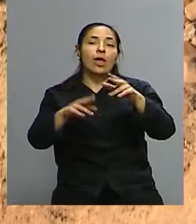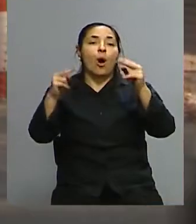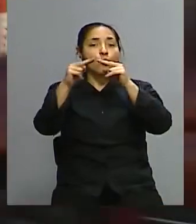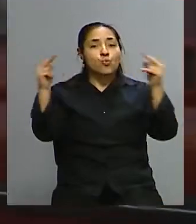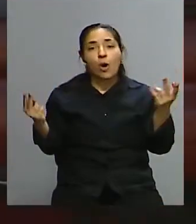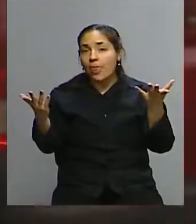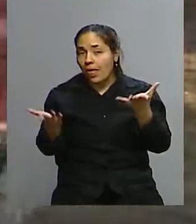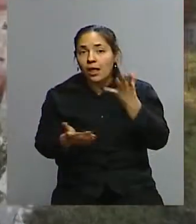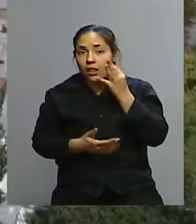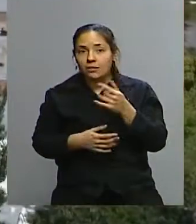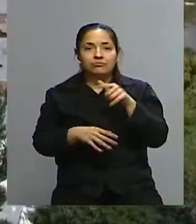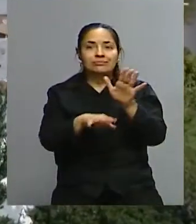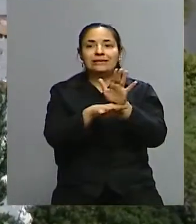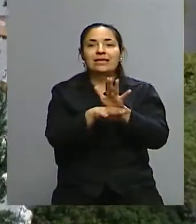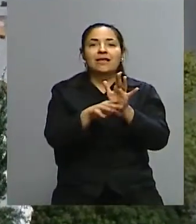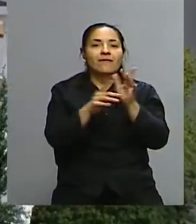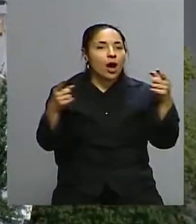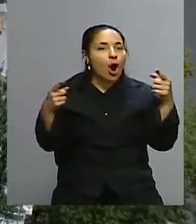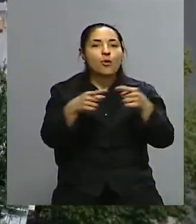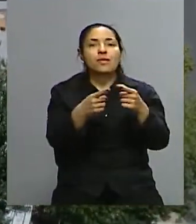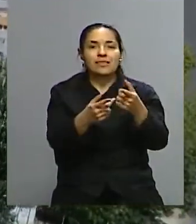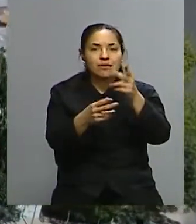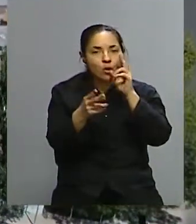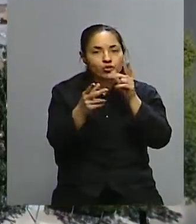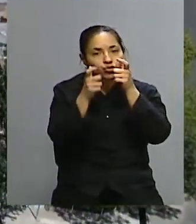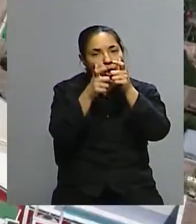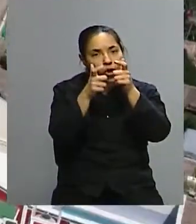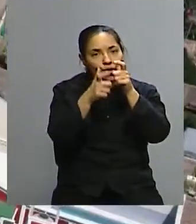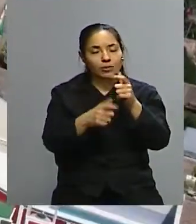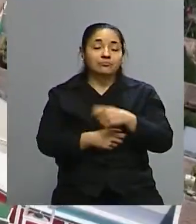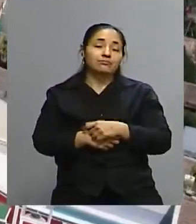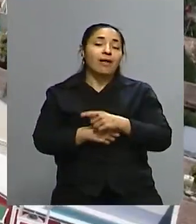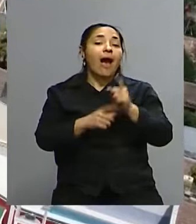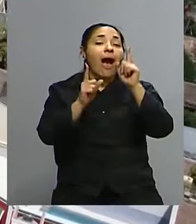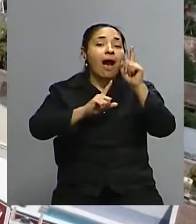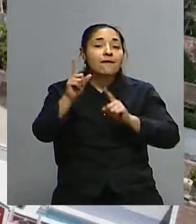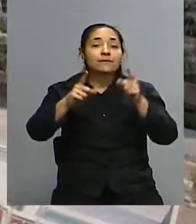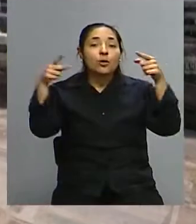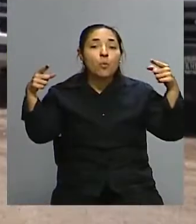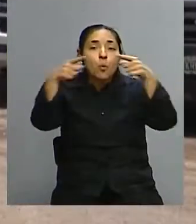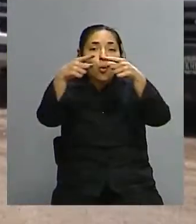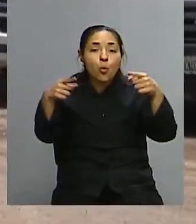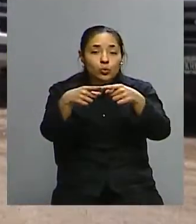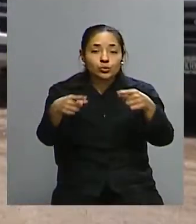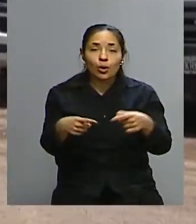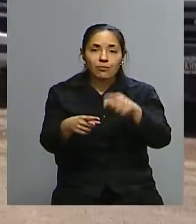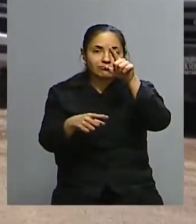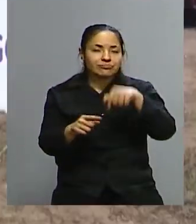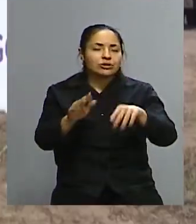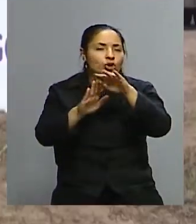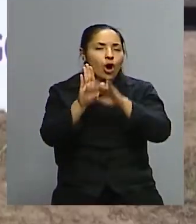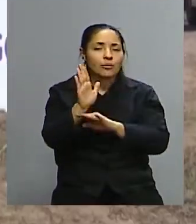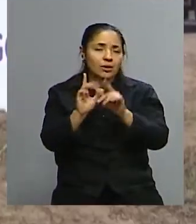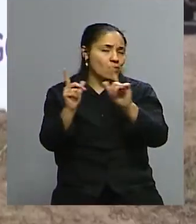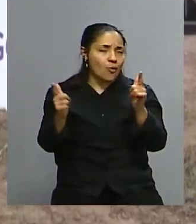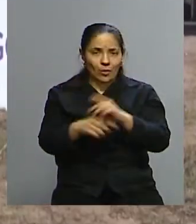que es más medir metas. Esas metas a veces no están dispuestas en una normativa. Por lo tanto, hay